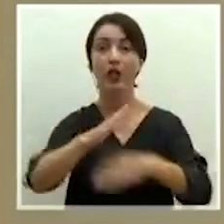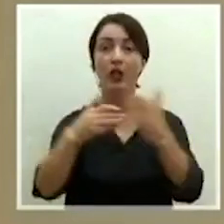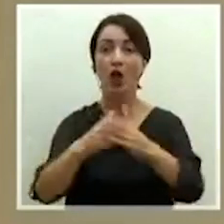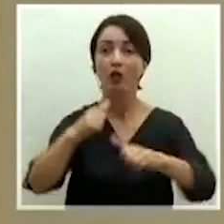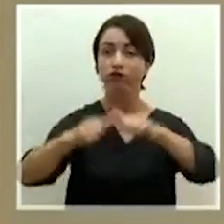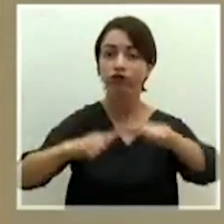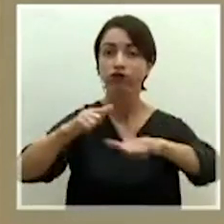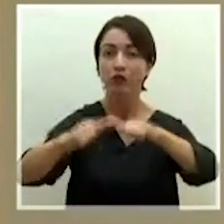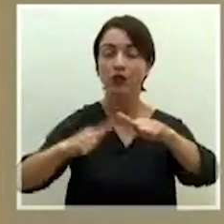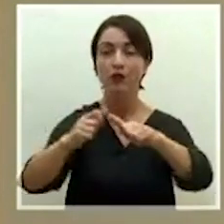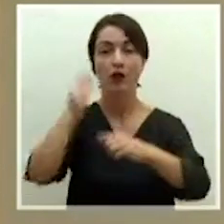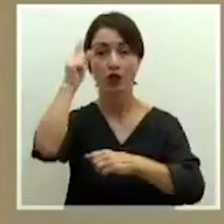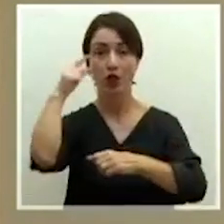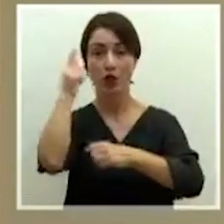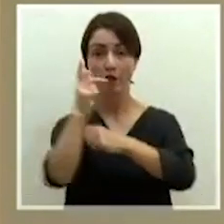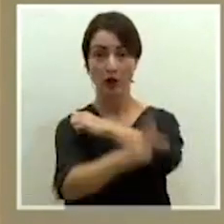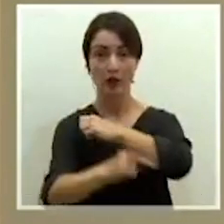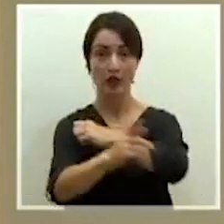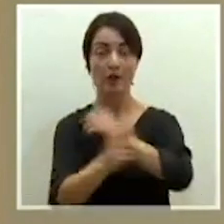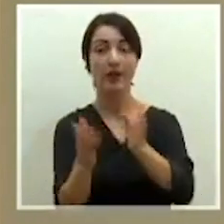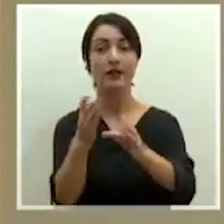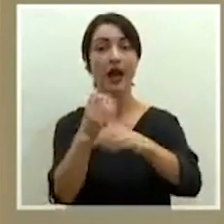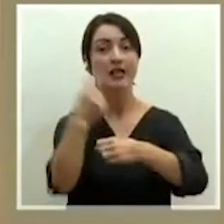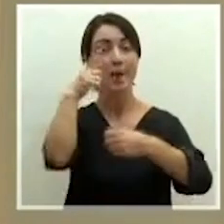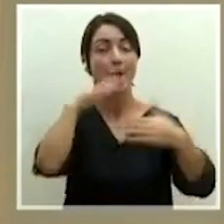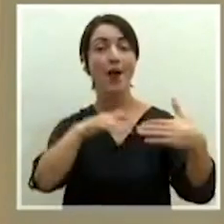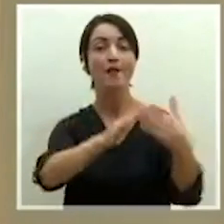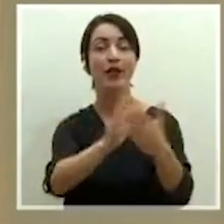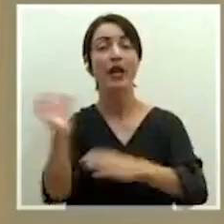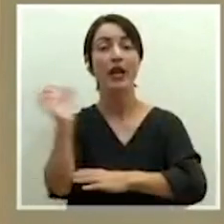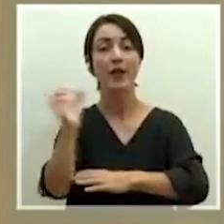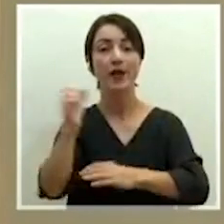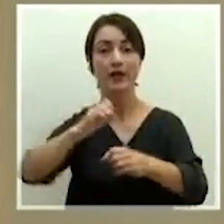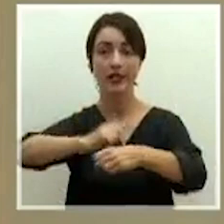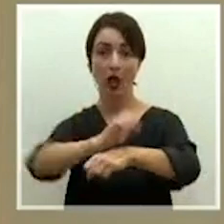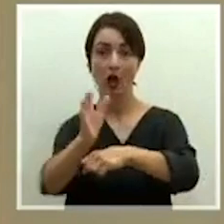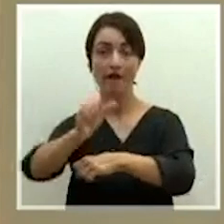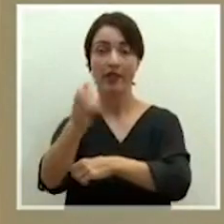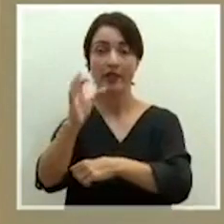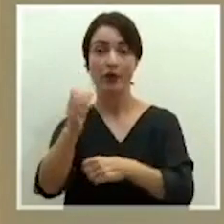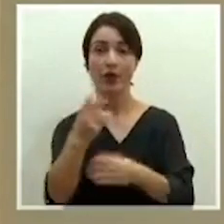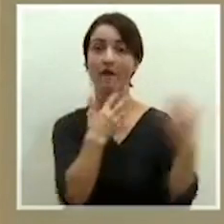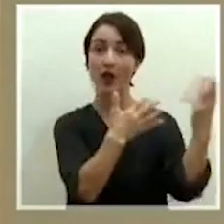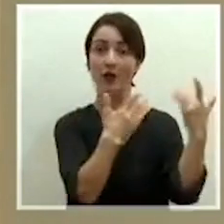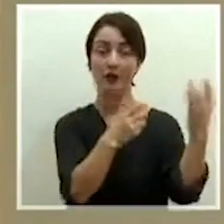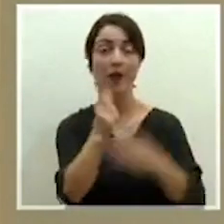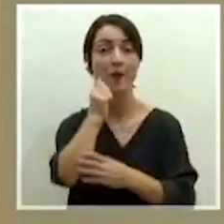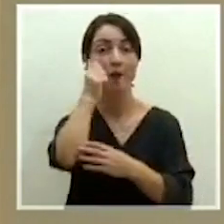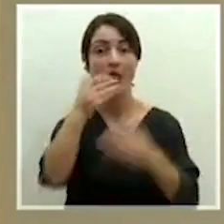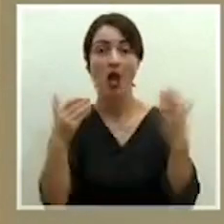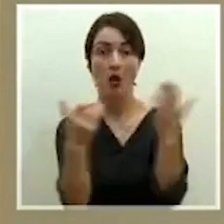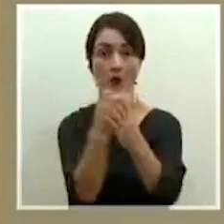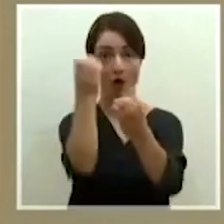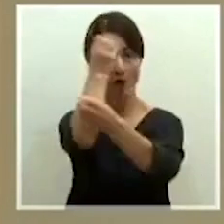realiza el Gobierno de la República para enfrentar la emergencia por el COVID-19. Los esperamos mañana con un nuevo